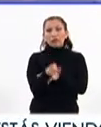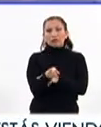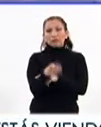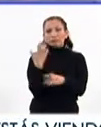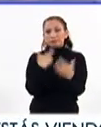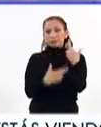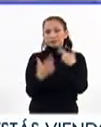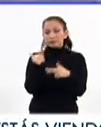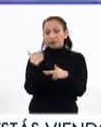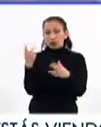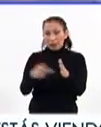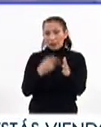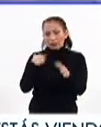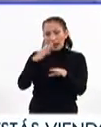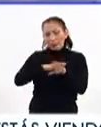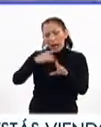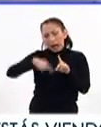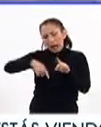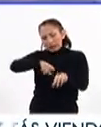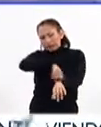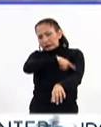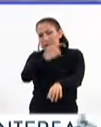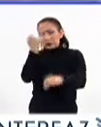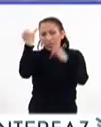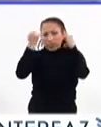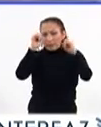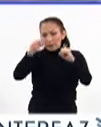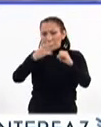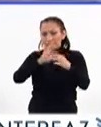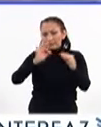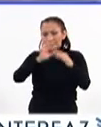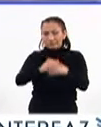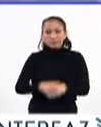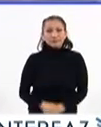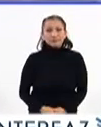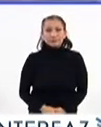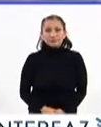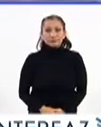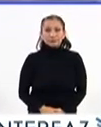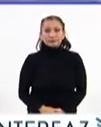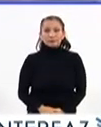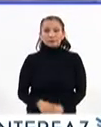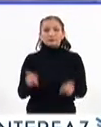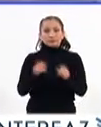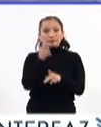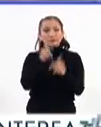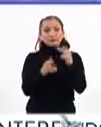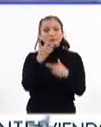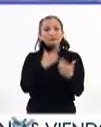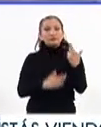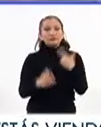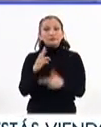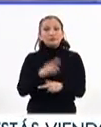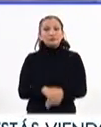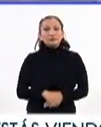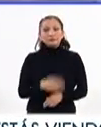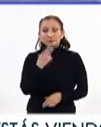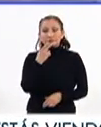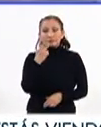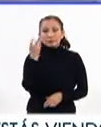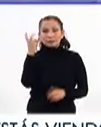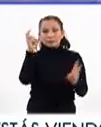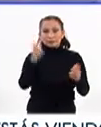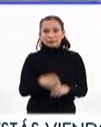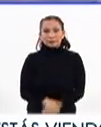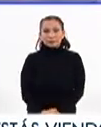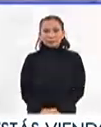y regresamos contigo para redondear todas estas ideas que nos acabas de presentar. Vamos a hacer una breve pausa y regresamos a hablar más sobre este